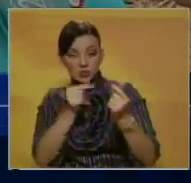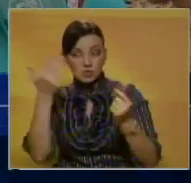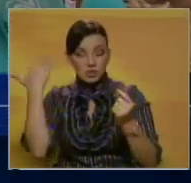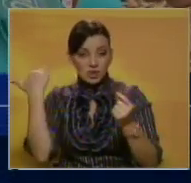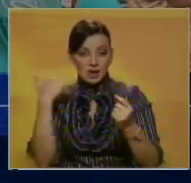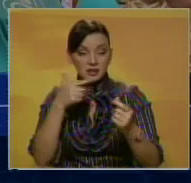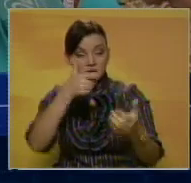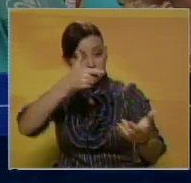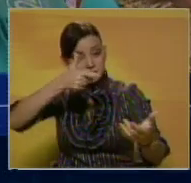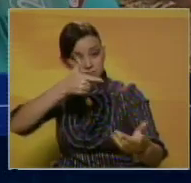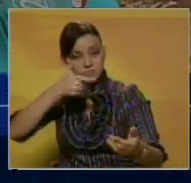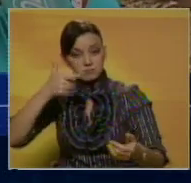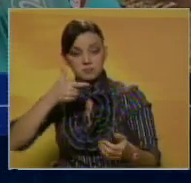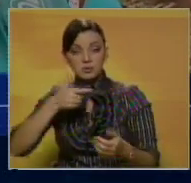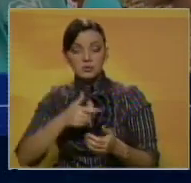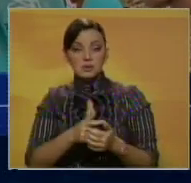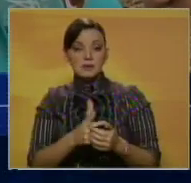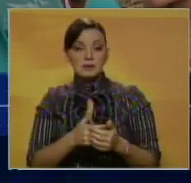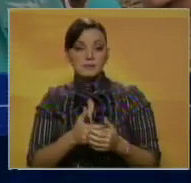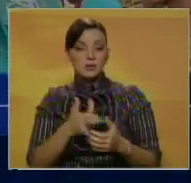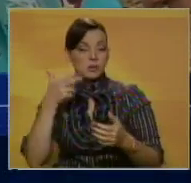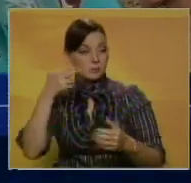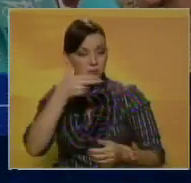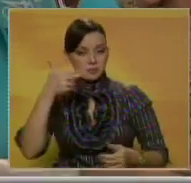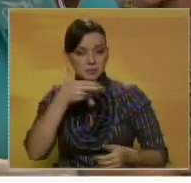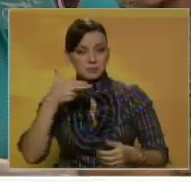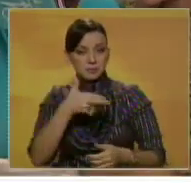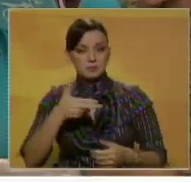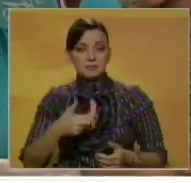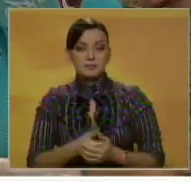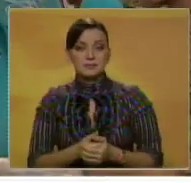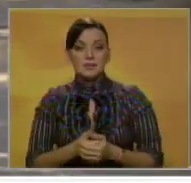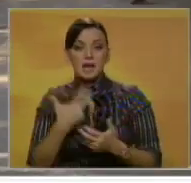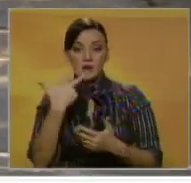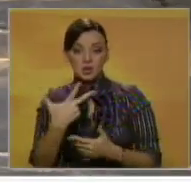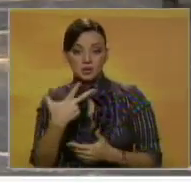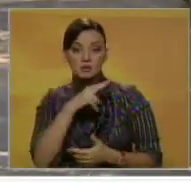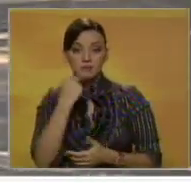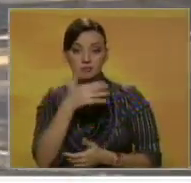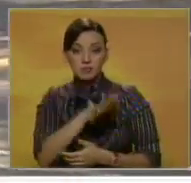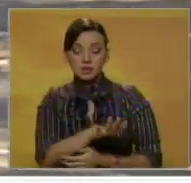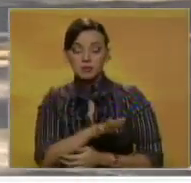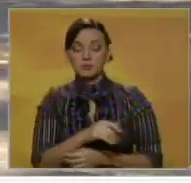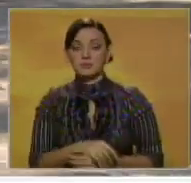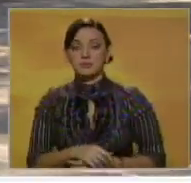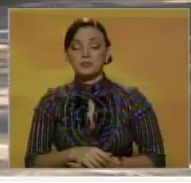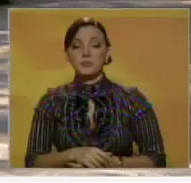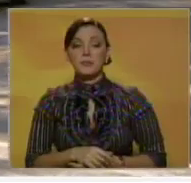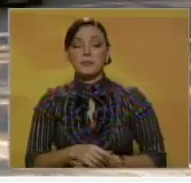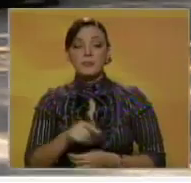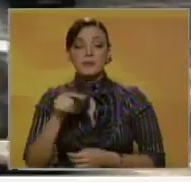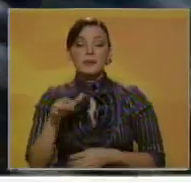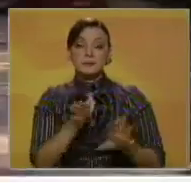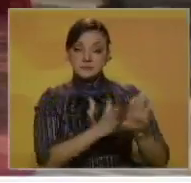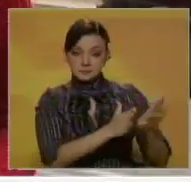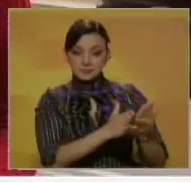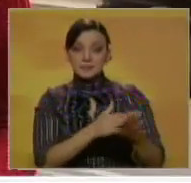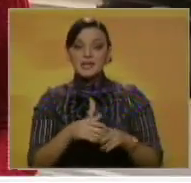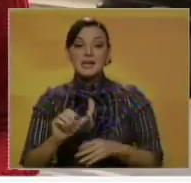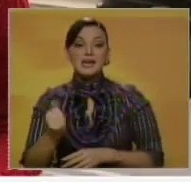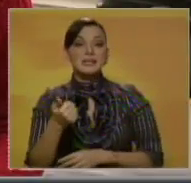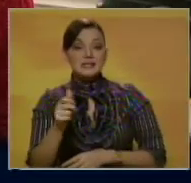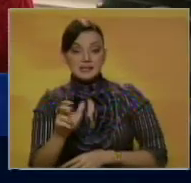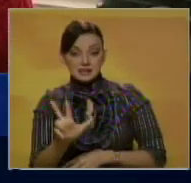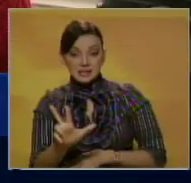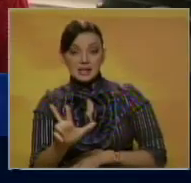broma, y van para eso. Y agarraron y empezaron a darle tiro. Lo mataron a los tres. En menos de 24 horas han sido asesinados al menos tres